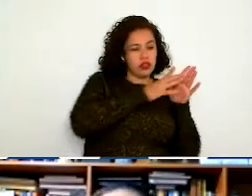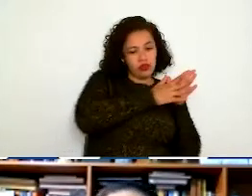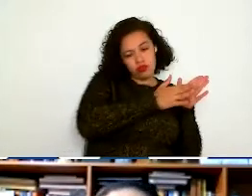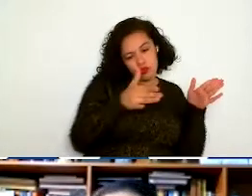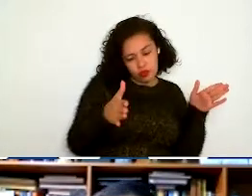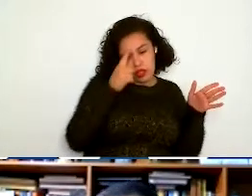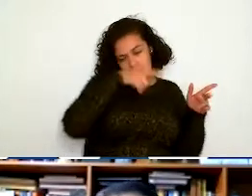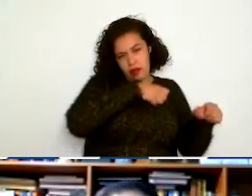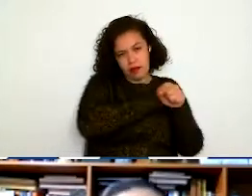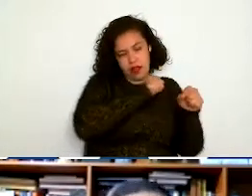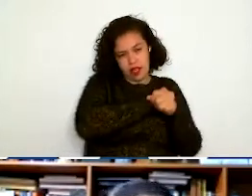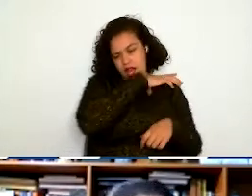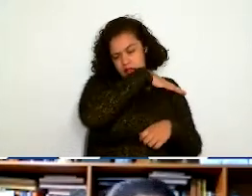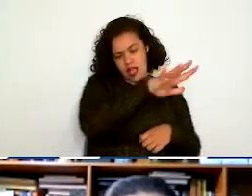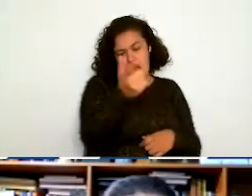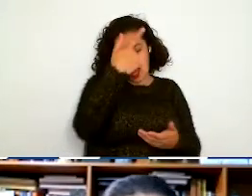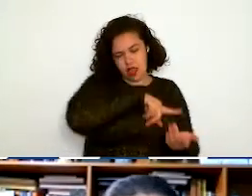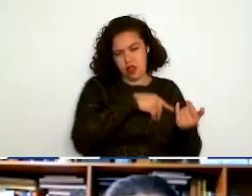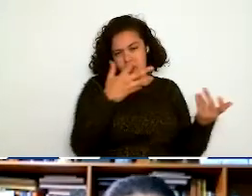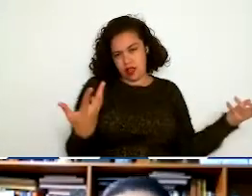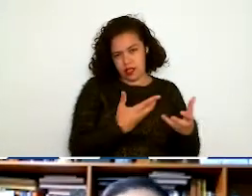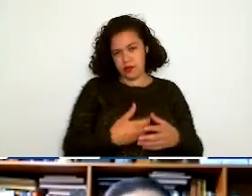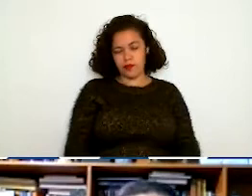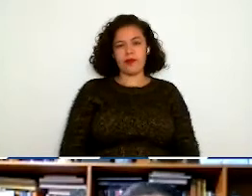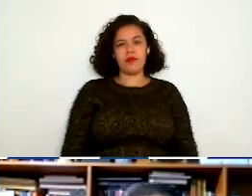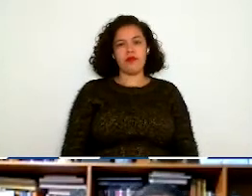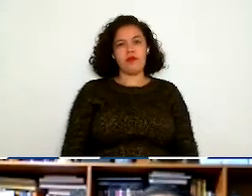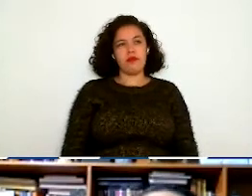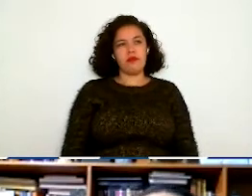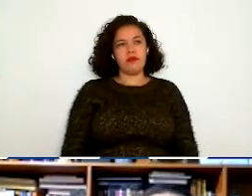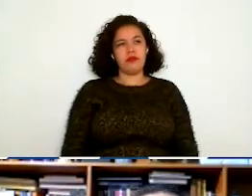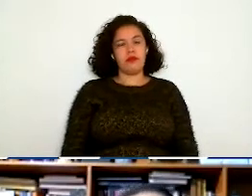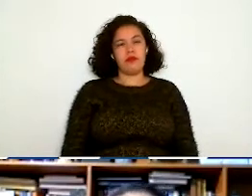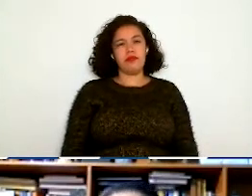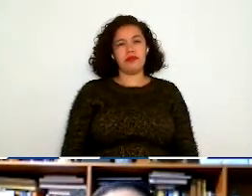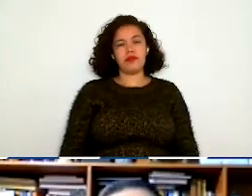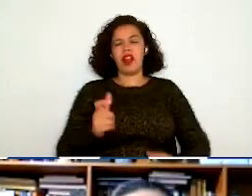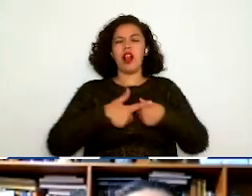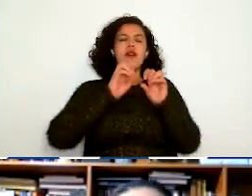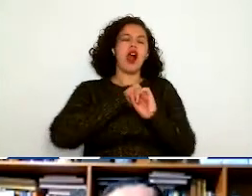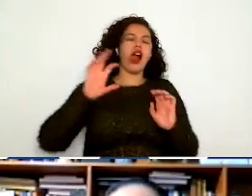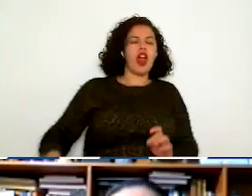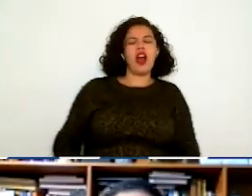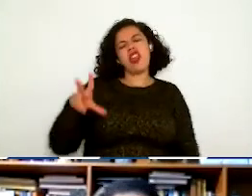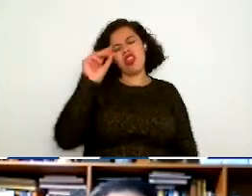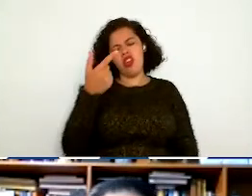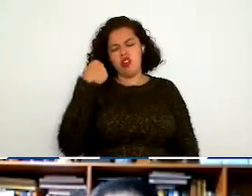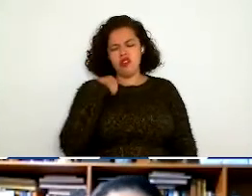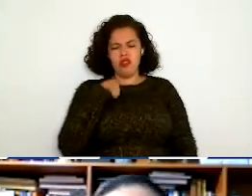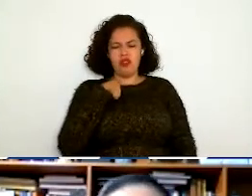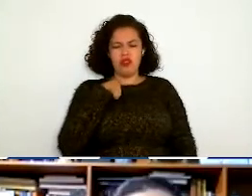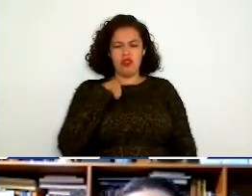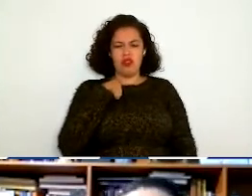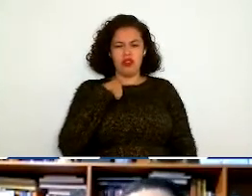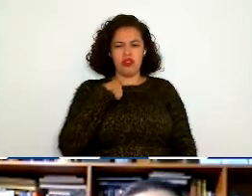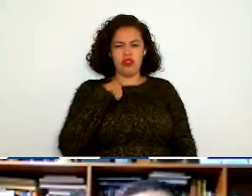las prácticas en general que se realizan dentro de la institución. No se trata que dejemos de lado y digamos, no, bueno, yo voy a actuar como